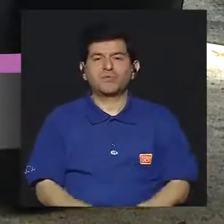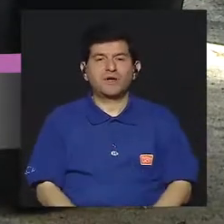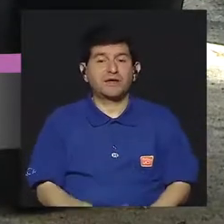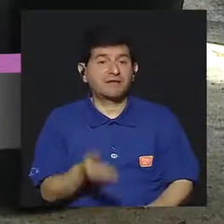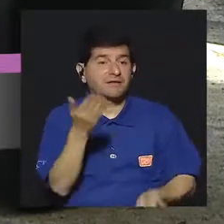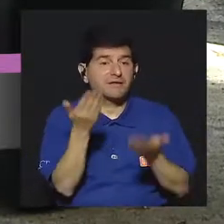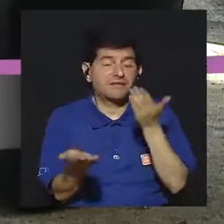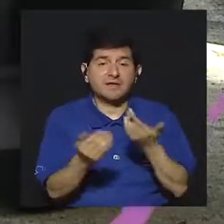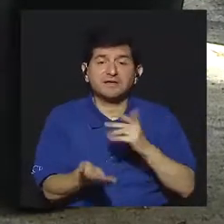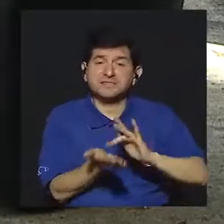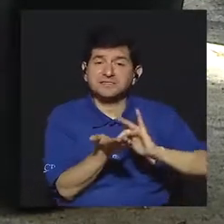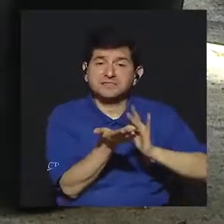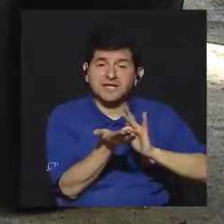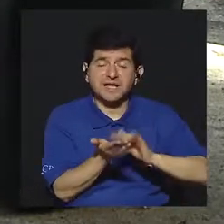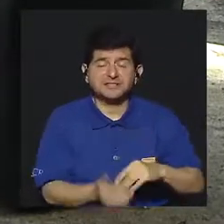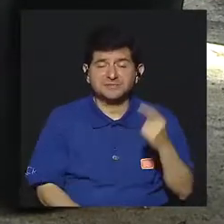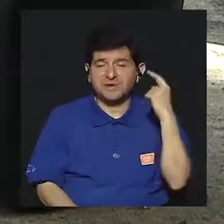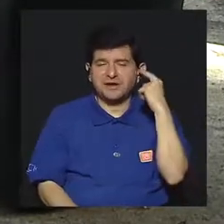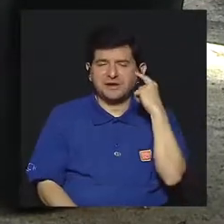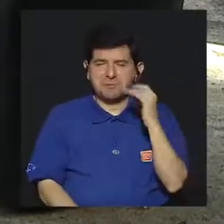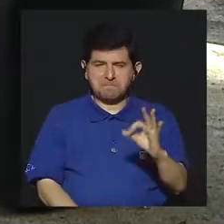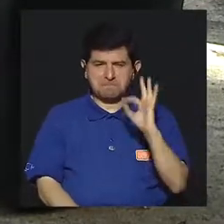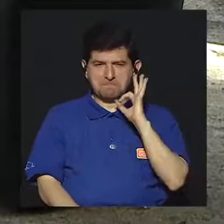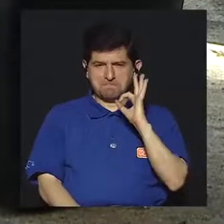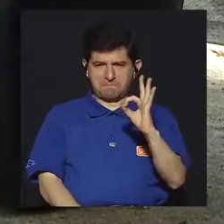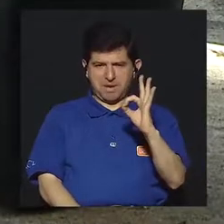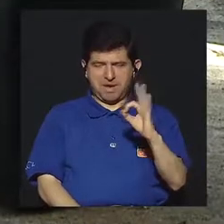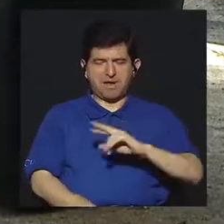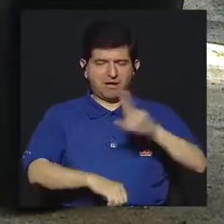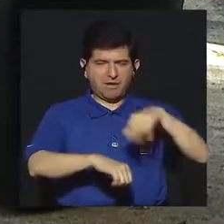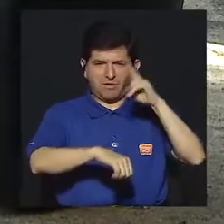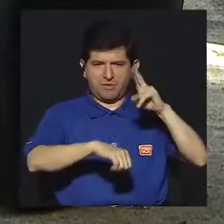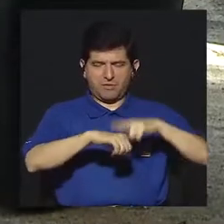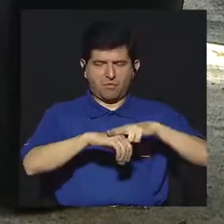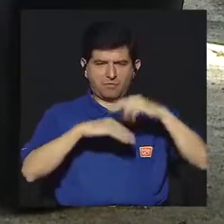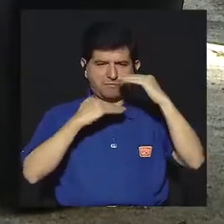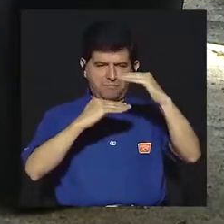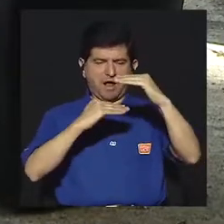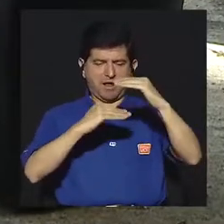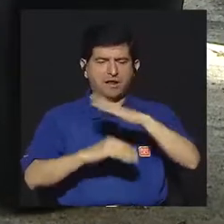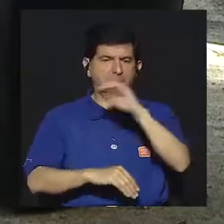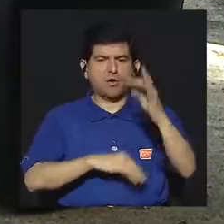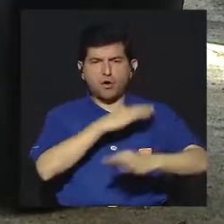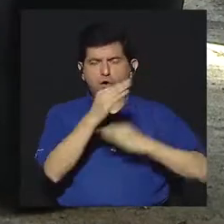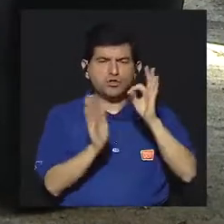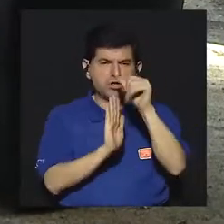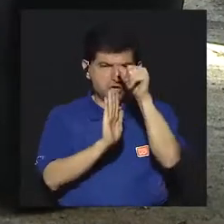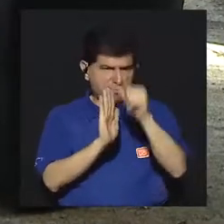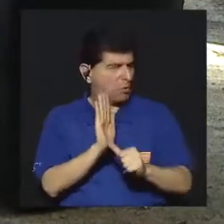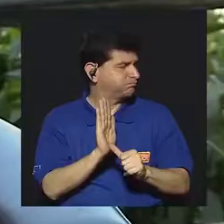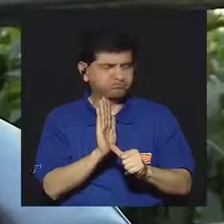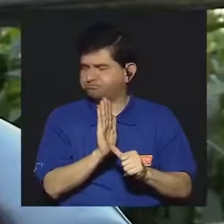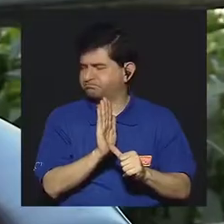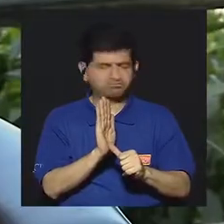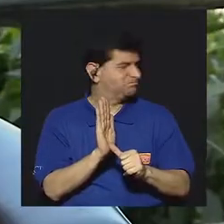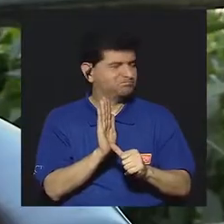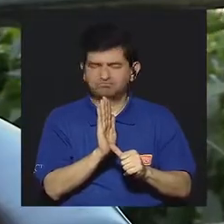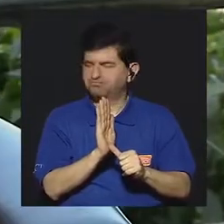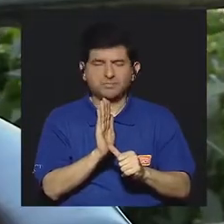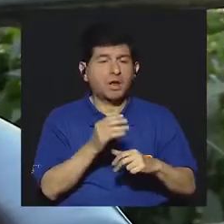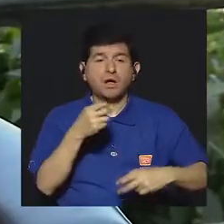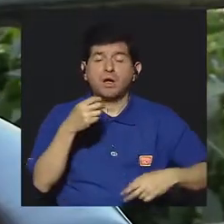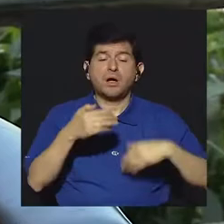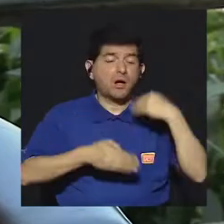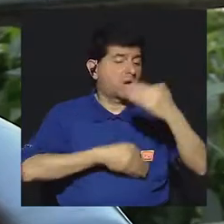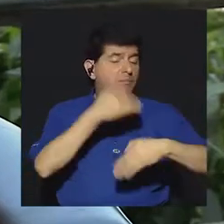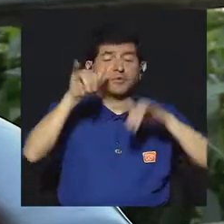bueno, vamos a dar un medicamento para que la audición vuelva a estar dentro de su rango de normalidad o vamos a hacer un tipo de cirugía. No, estos ya son procesos